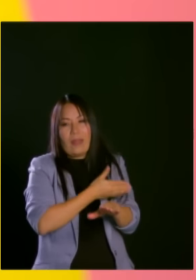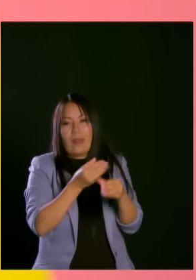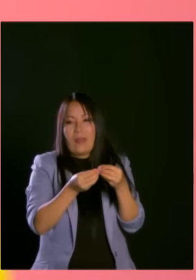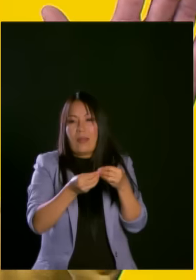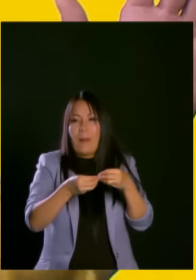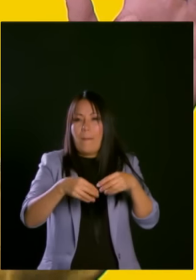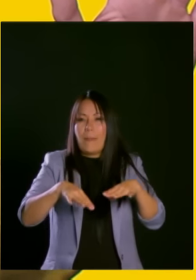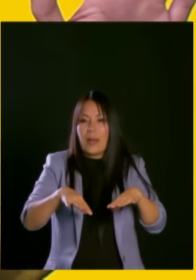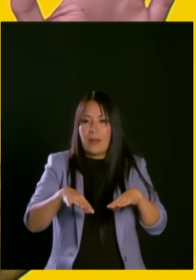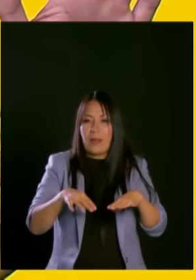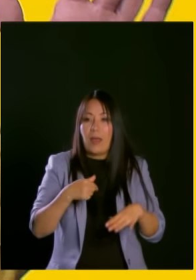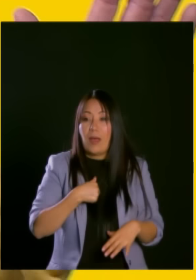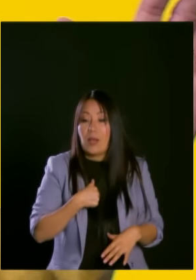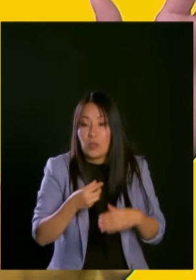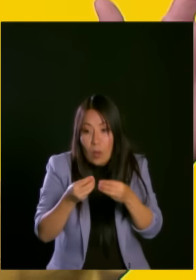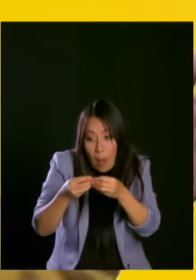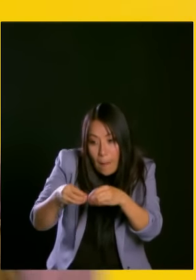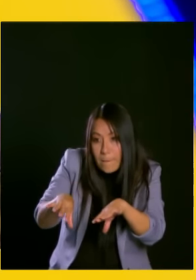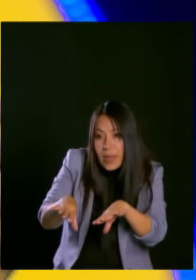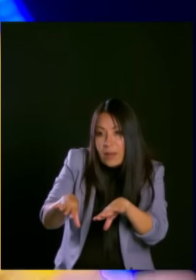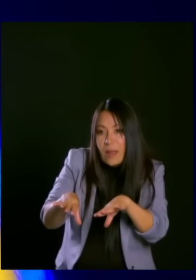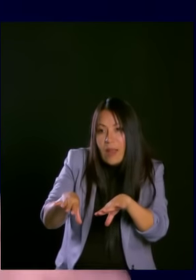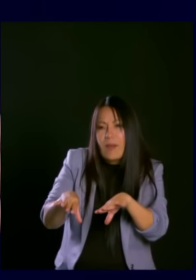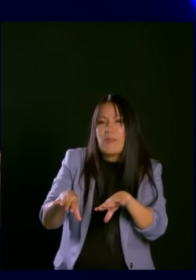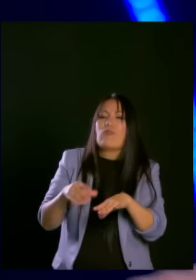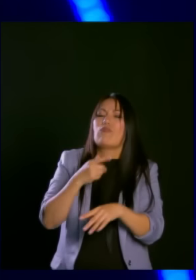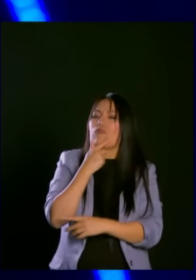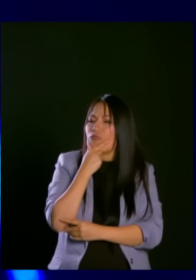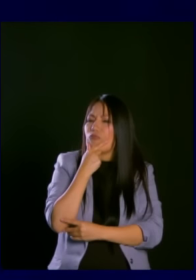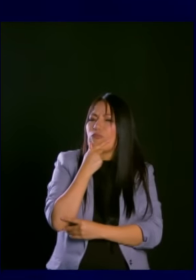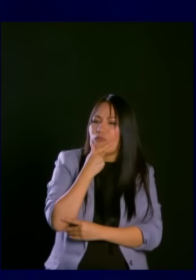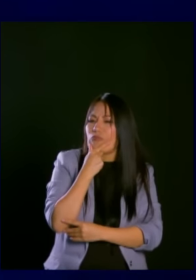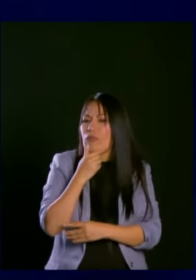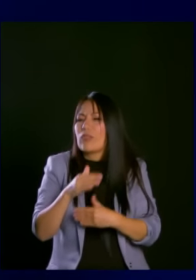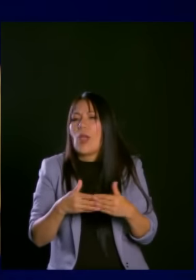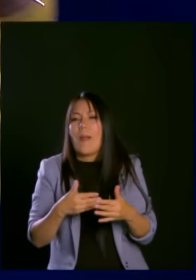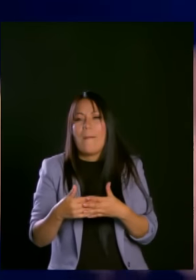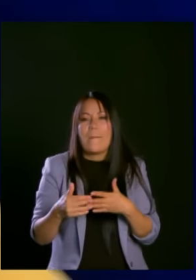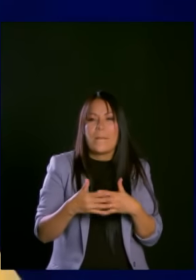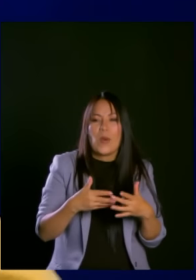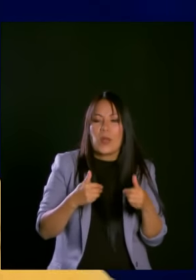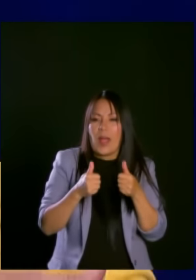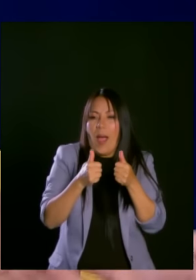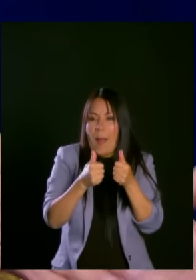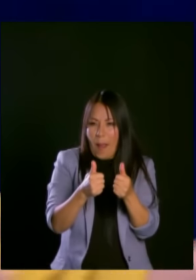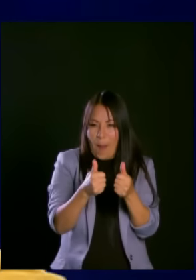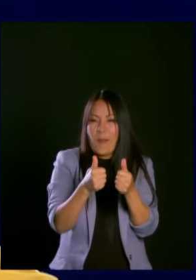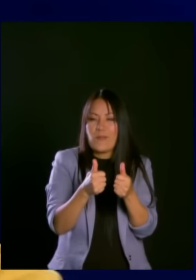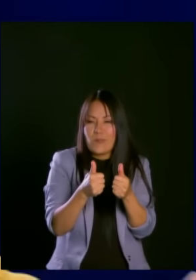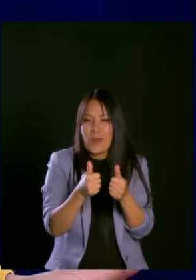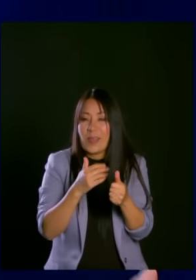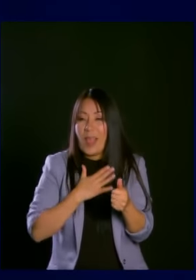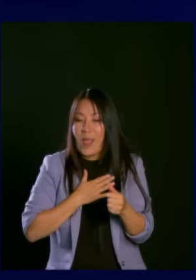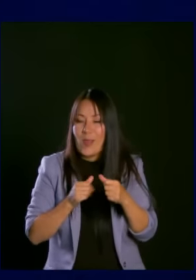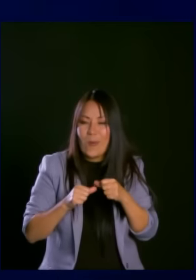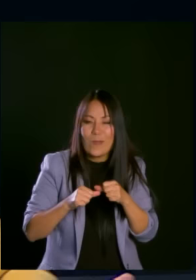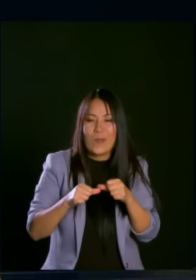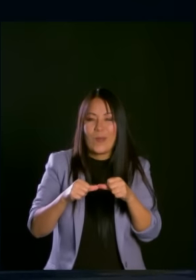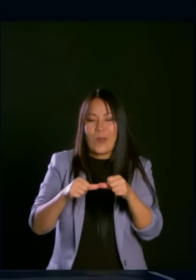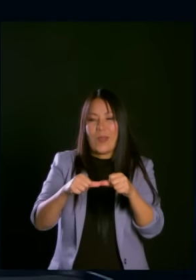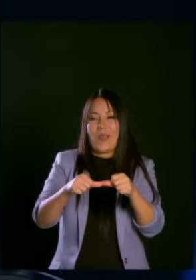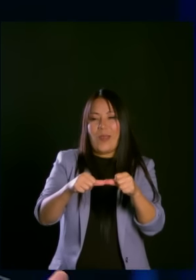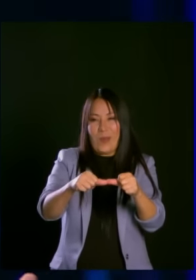buena. Porque o renuncias o te sacan, pues, pero ya estás en otra posición y en otro momento para hacer las